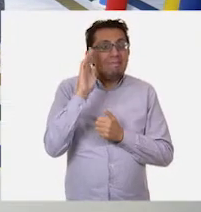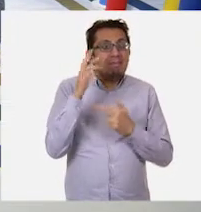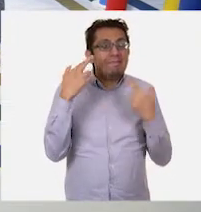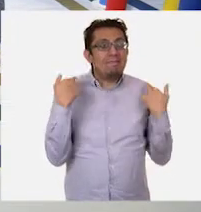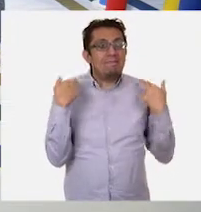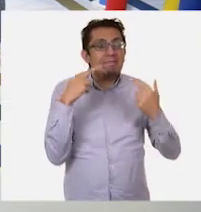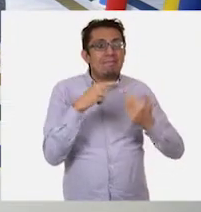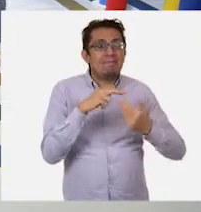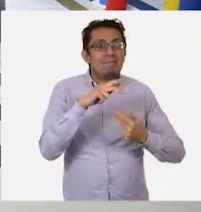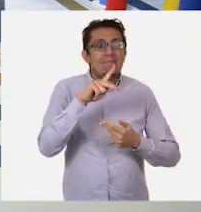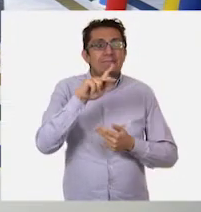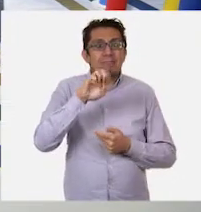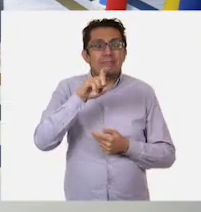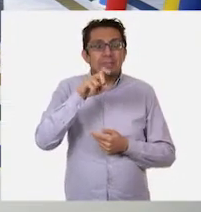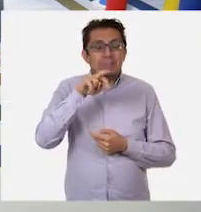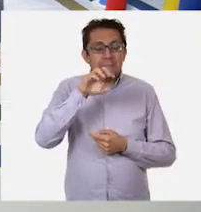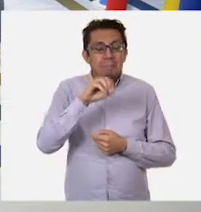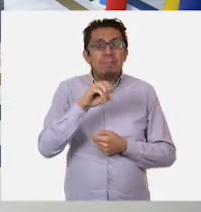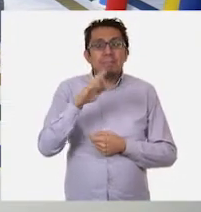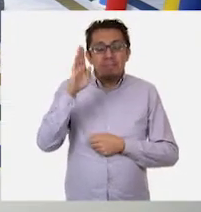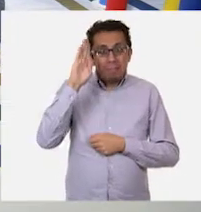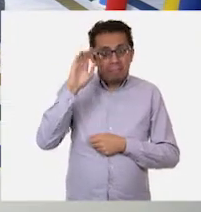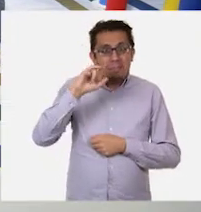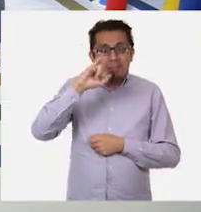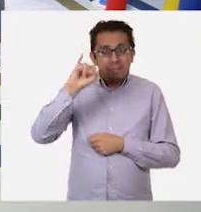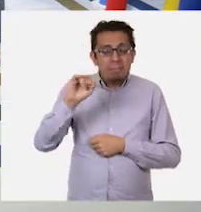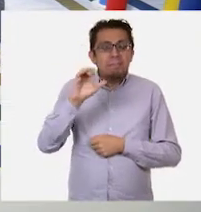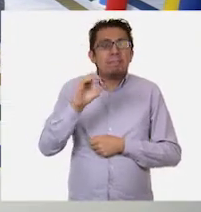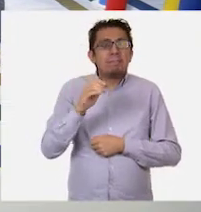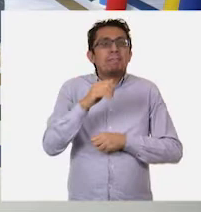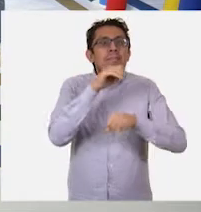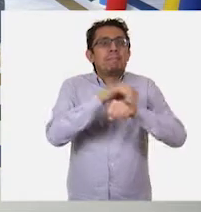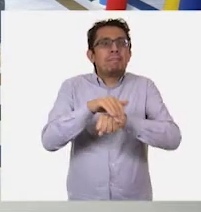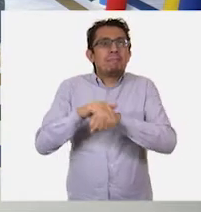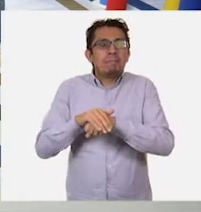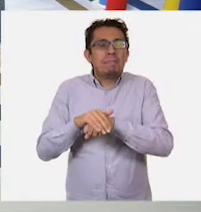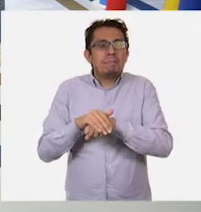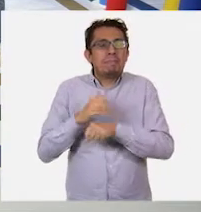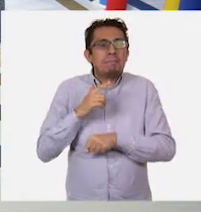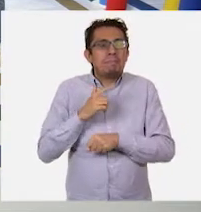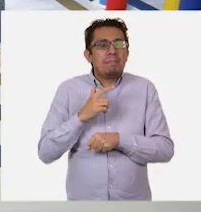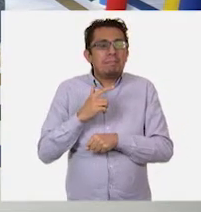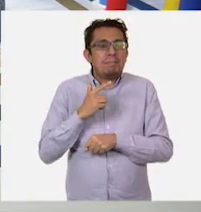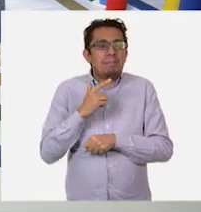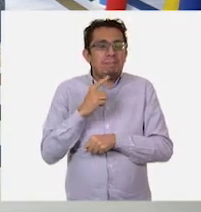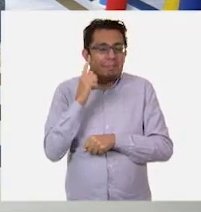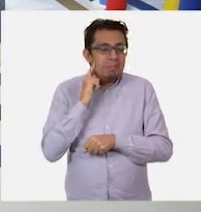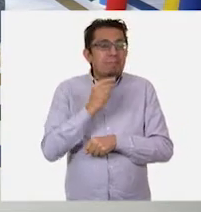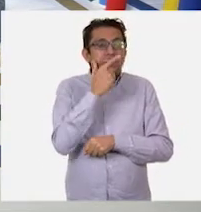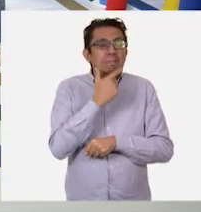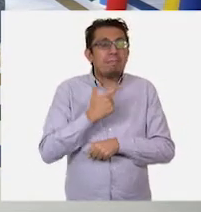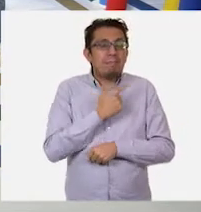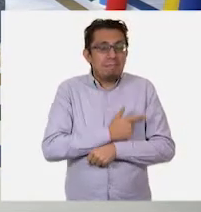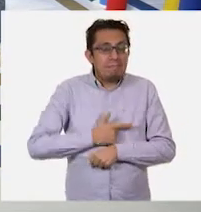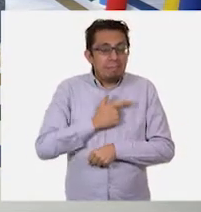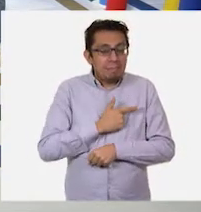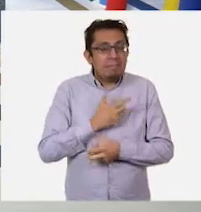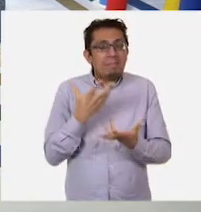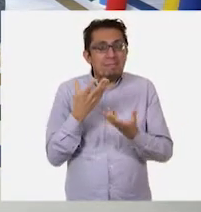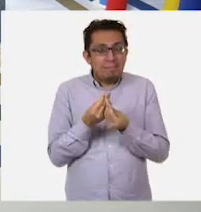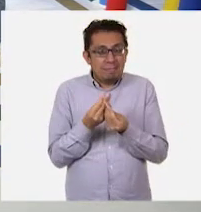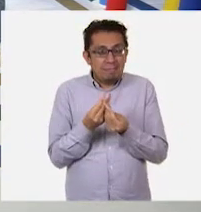Juan Carlos! ¡Amigas y amiguitos! ¡Es un gusto estar en esta sesión de